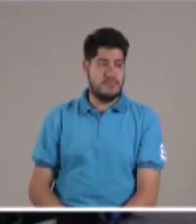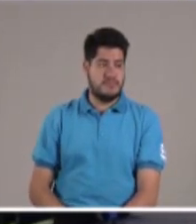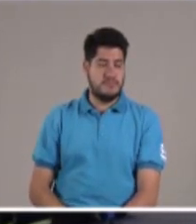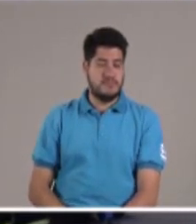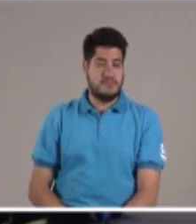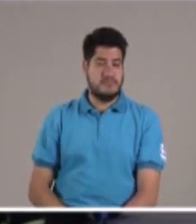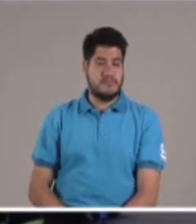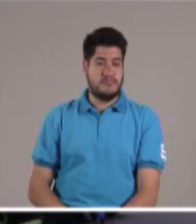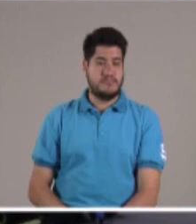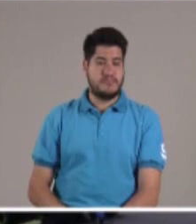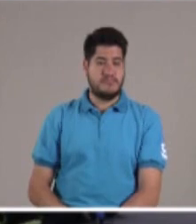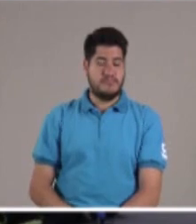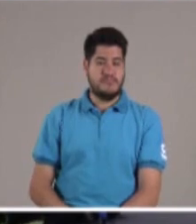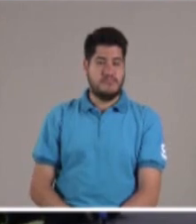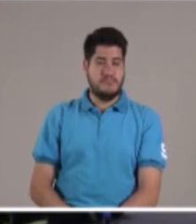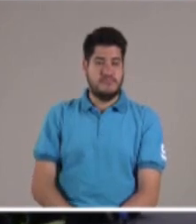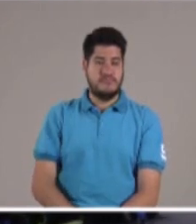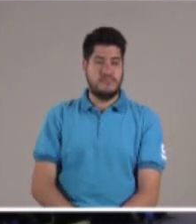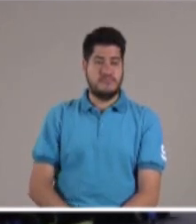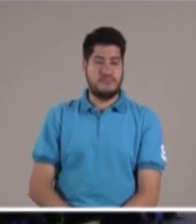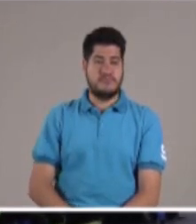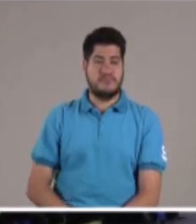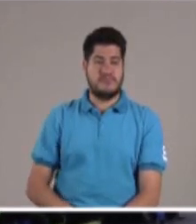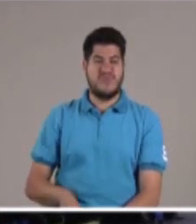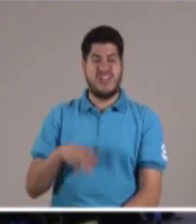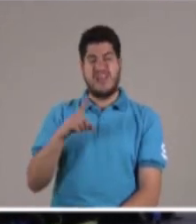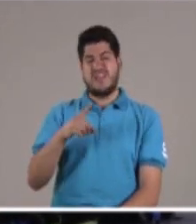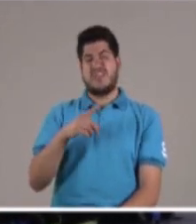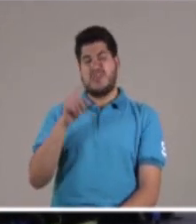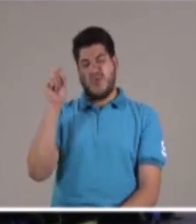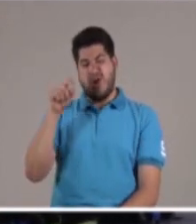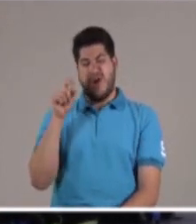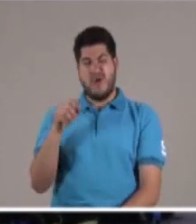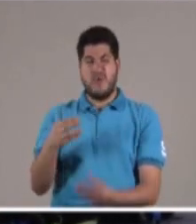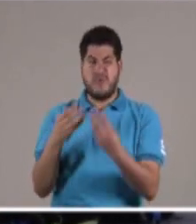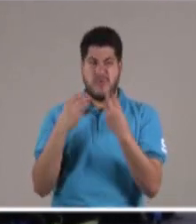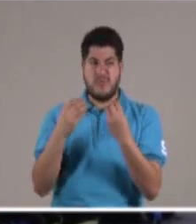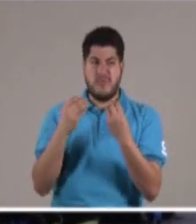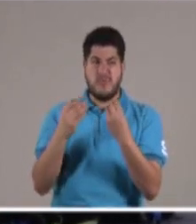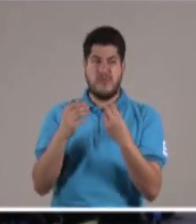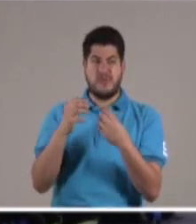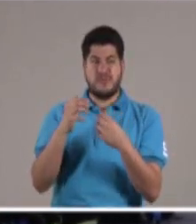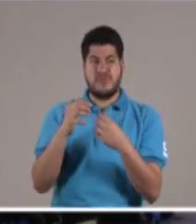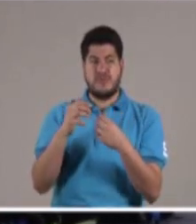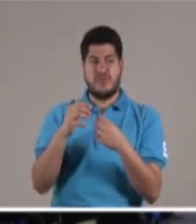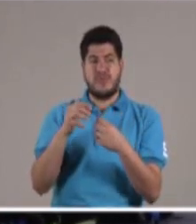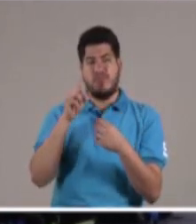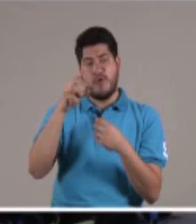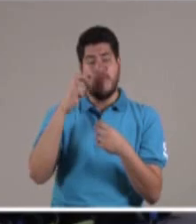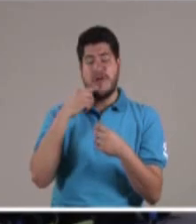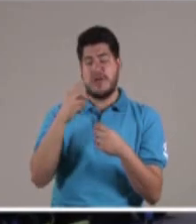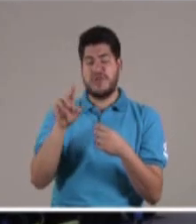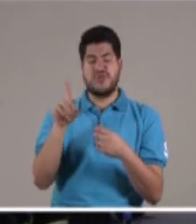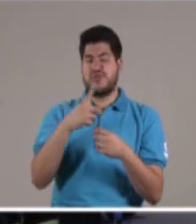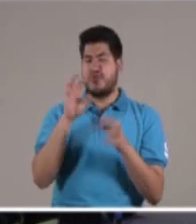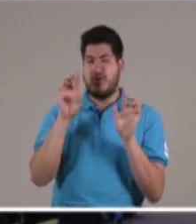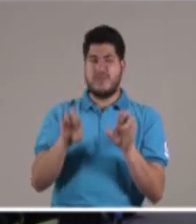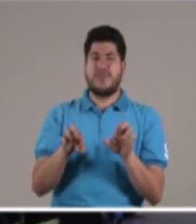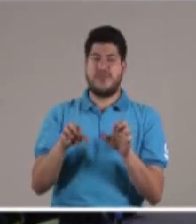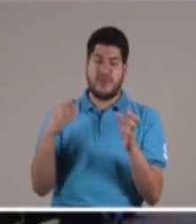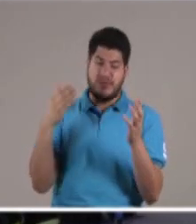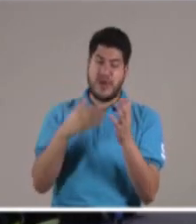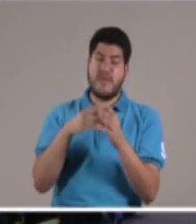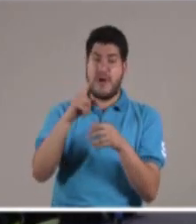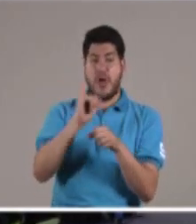Ah pero es que es que eso es lo que no me gusta de vos que sos muy fanático Ahora vas a decir que soy el que llega a tu iglesia No te estoy diciendo Esto no es una